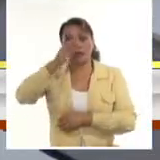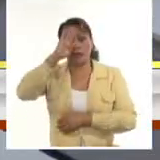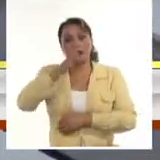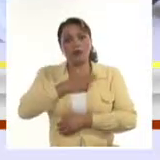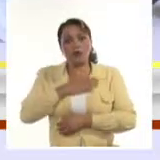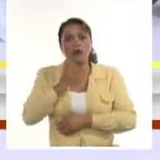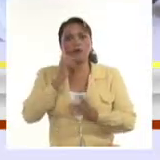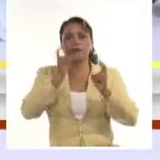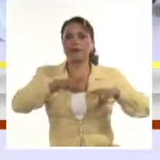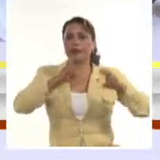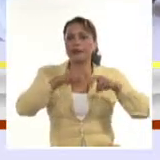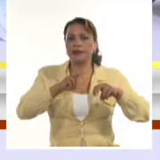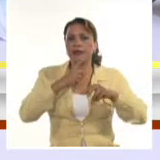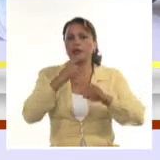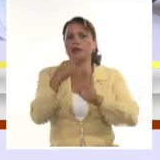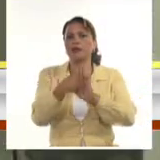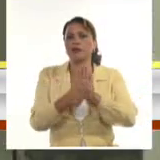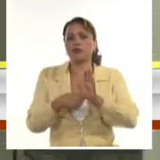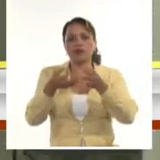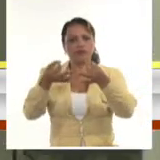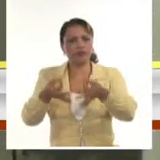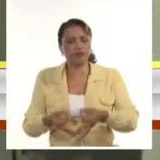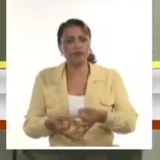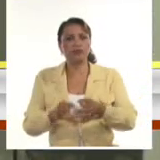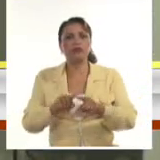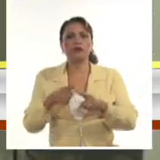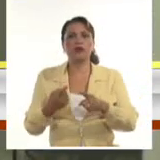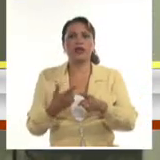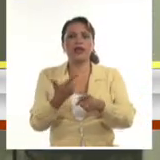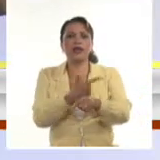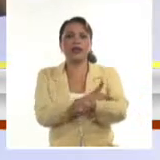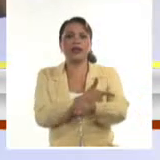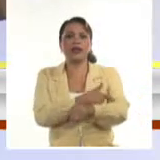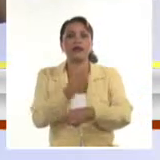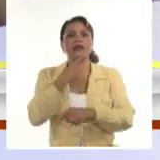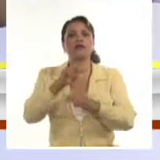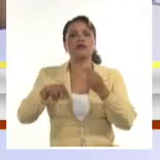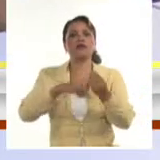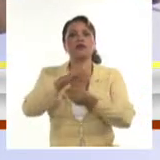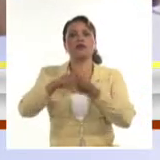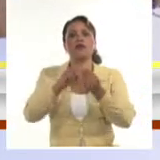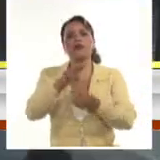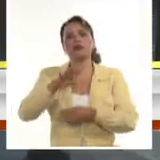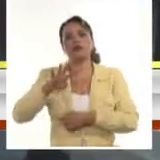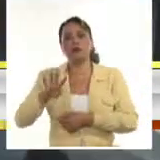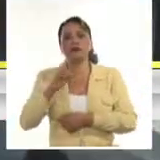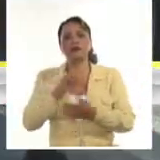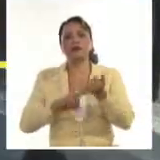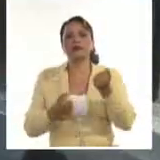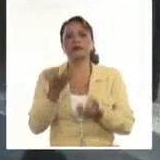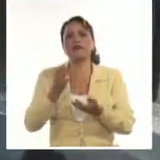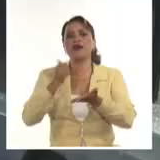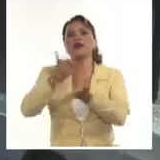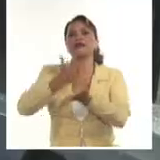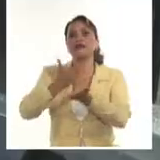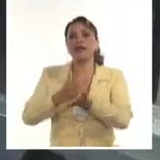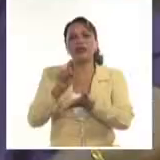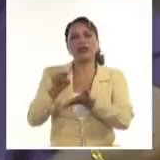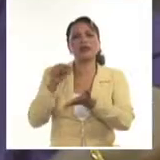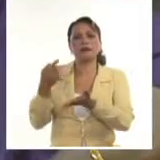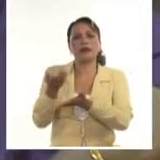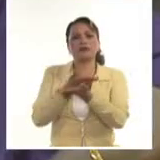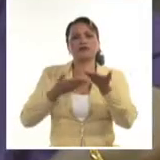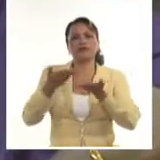prácticas, así como protocolos más seguros, por lo que Anestesia en 2024 convierte a Cienfuegos en una importante sede para socializar tales